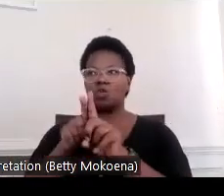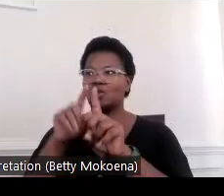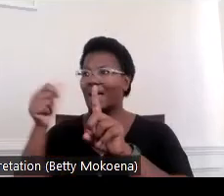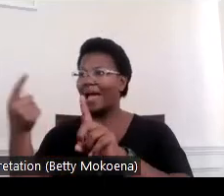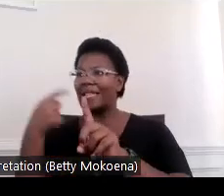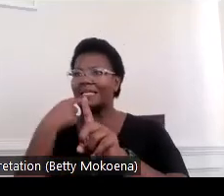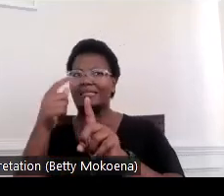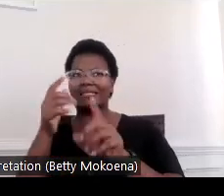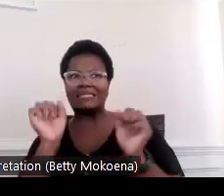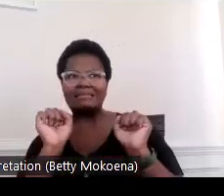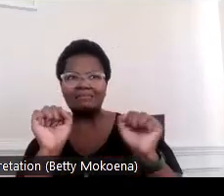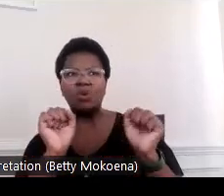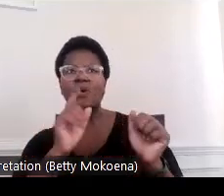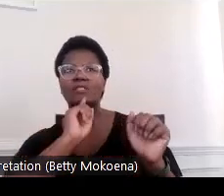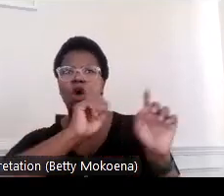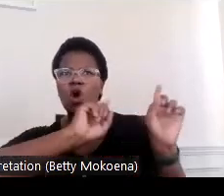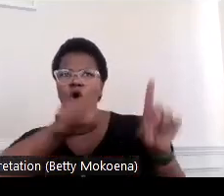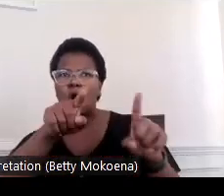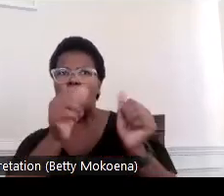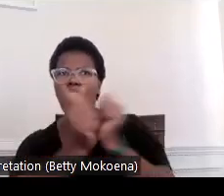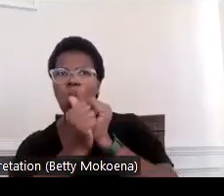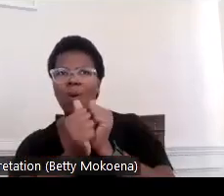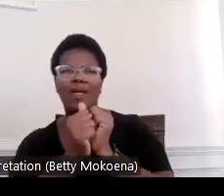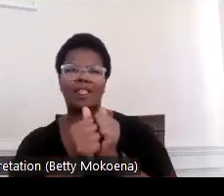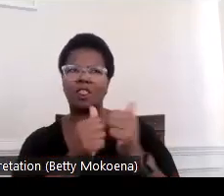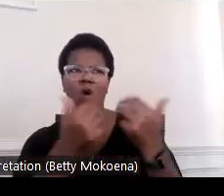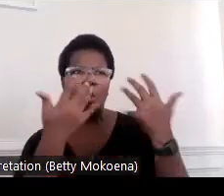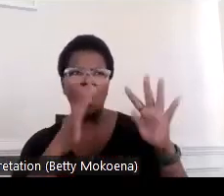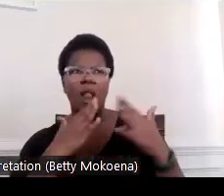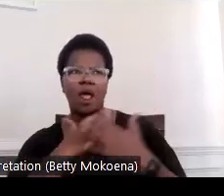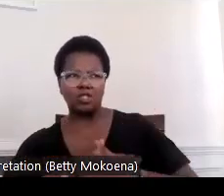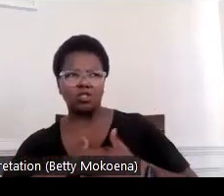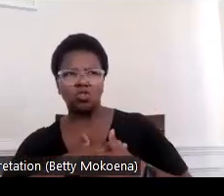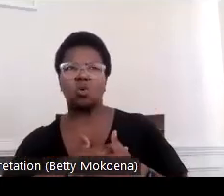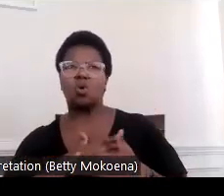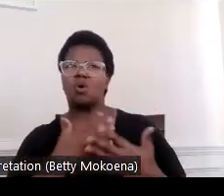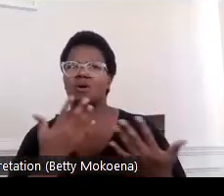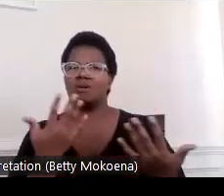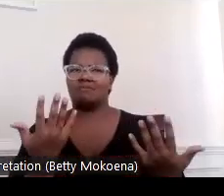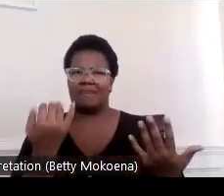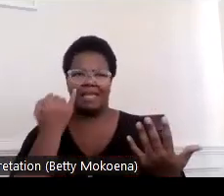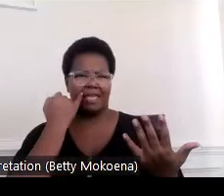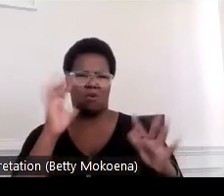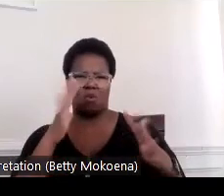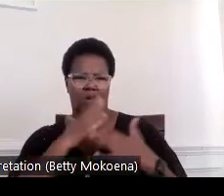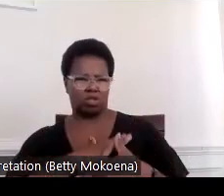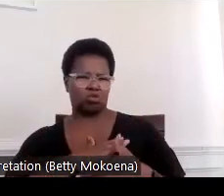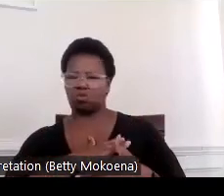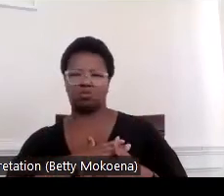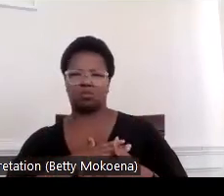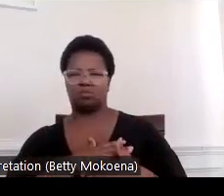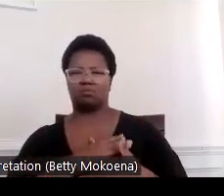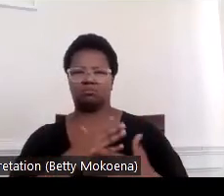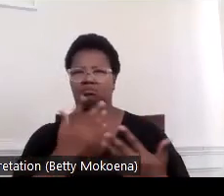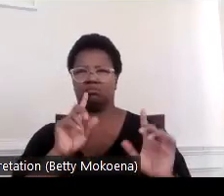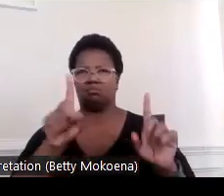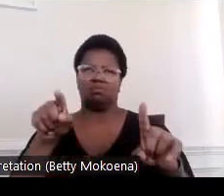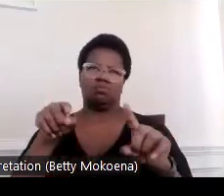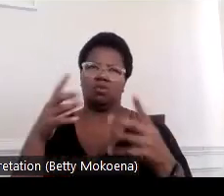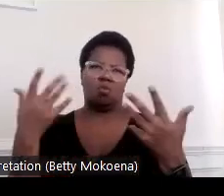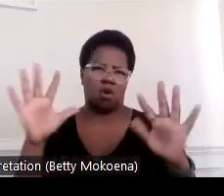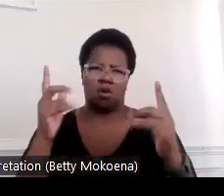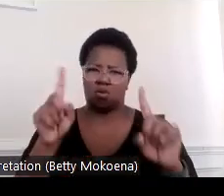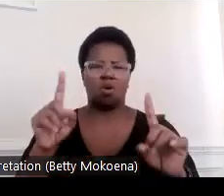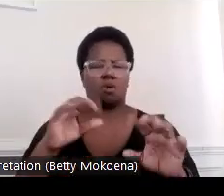deberían influenciarse a por otros parecer algo que tal vez no sea que algo que ellos quieran entonces debe haber